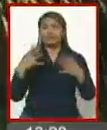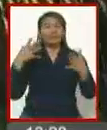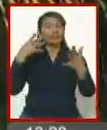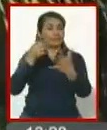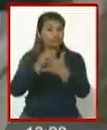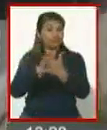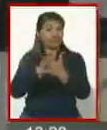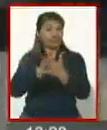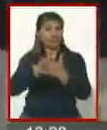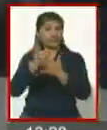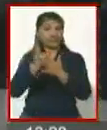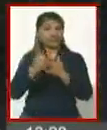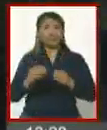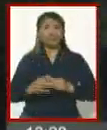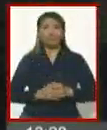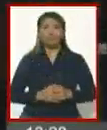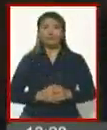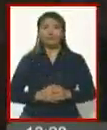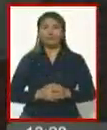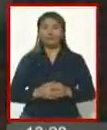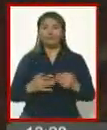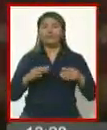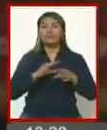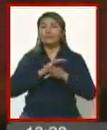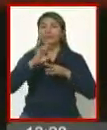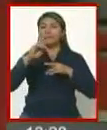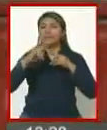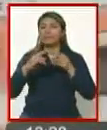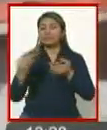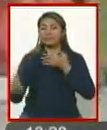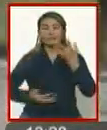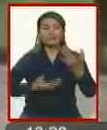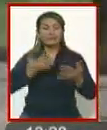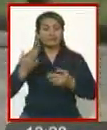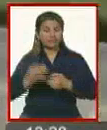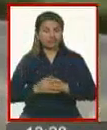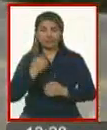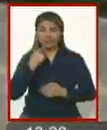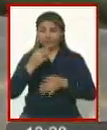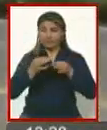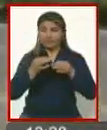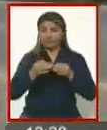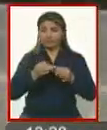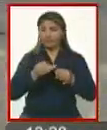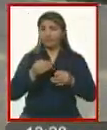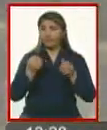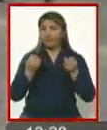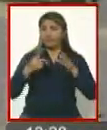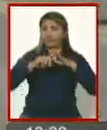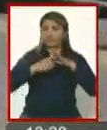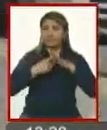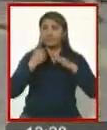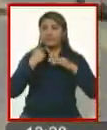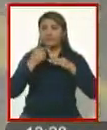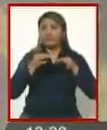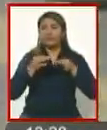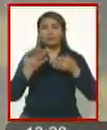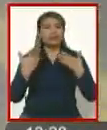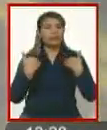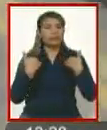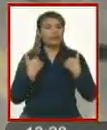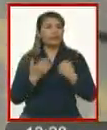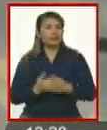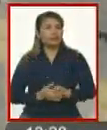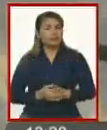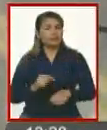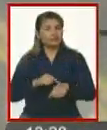impactado contra un tractor. Producto de este impacto, se habría provocado un incendio. Según los primeros reportes policiales que se tienen, es